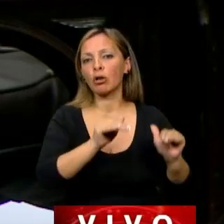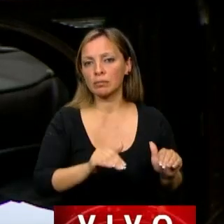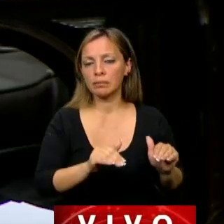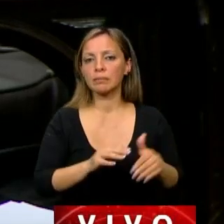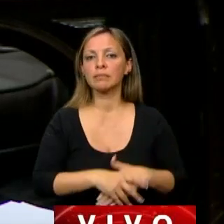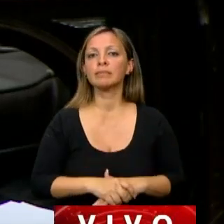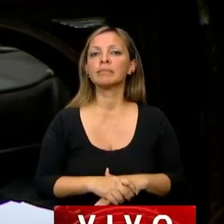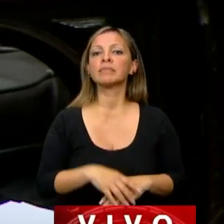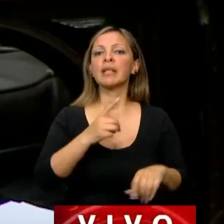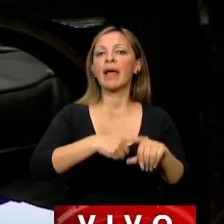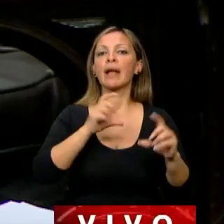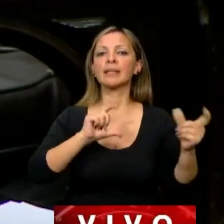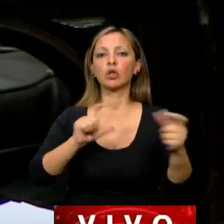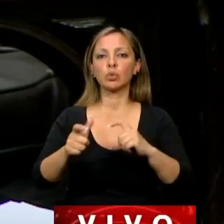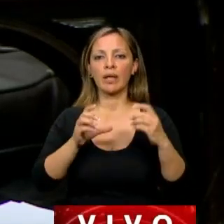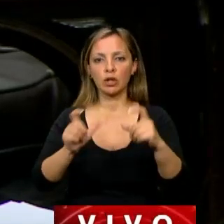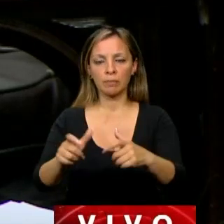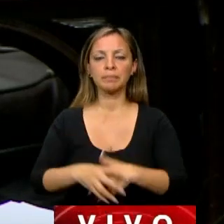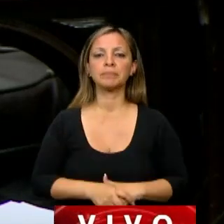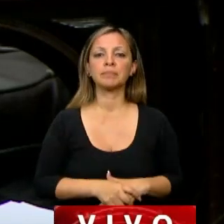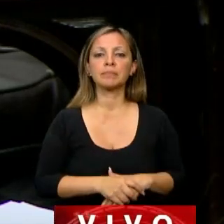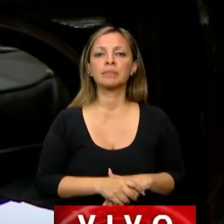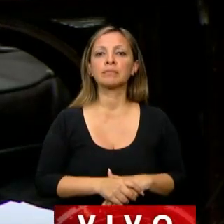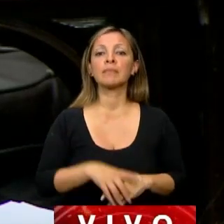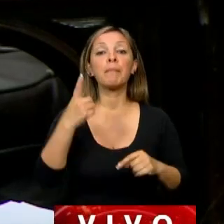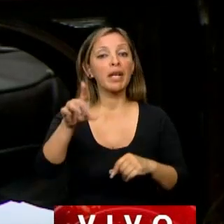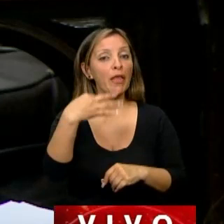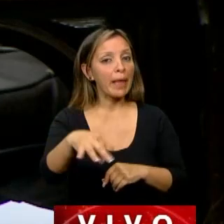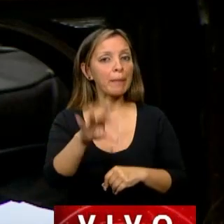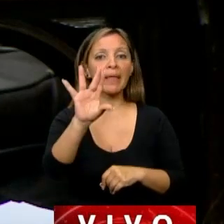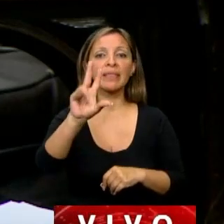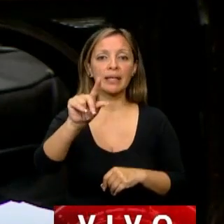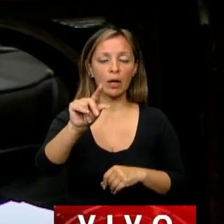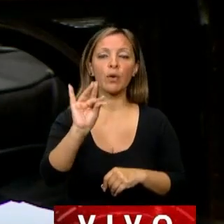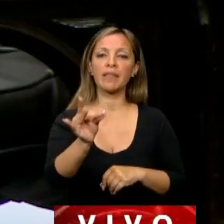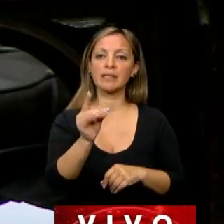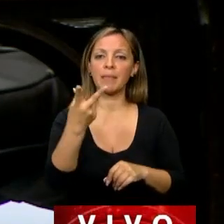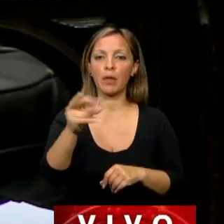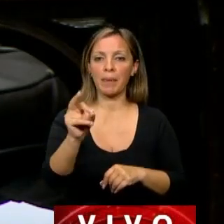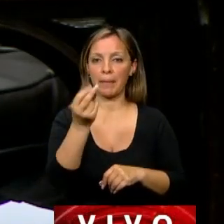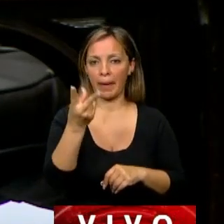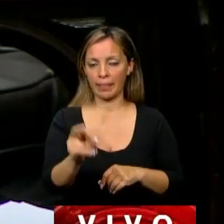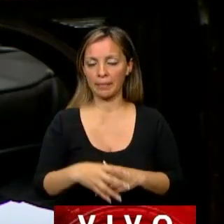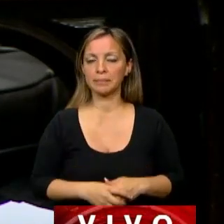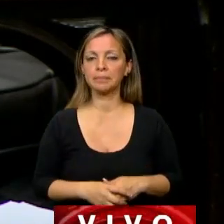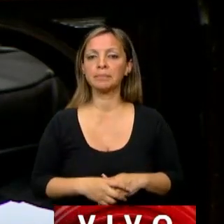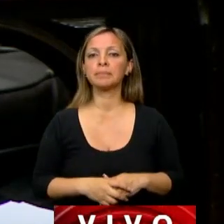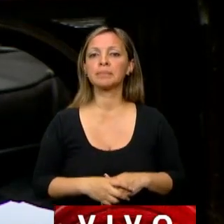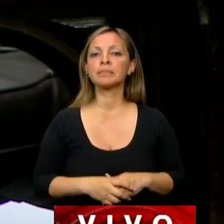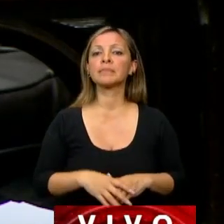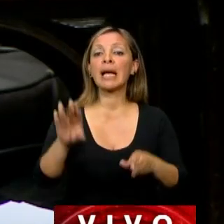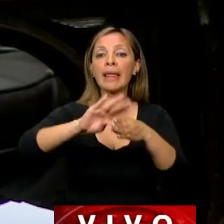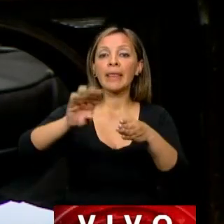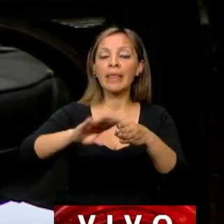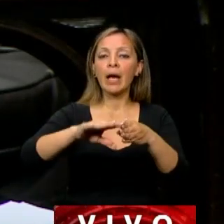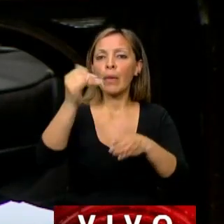de deuda emitida con anterioridad 31 de diciembre del 2020 endeudamiento que tengan